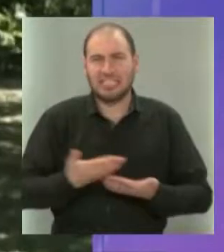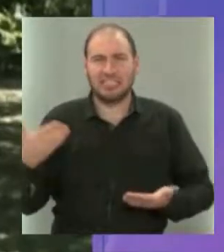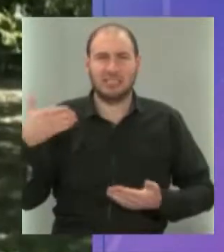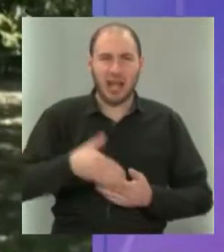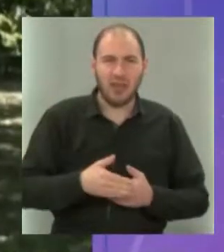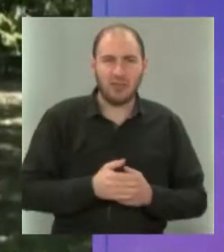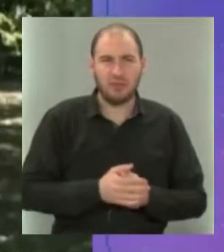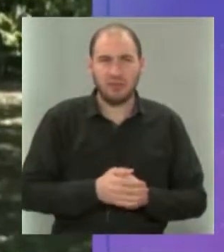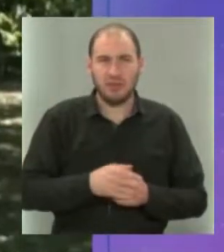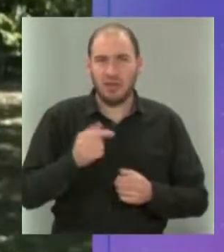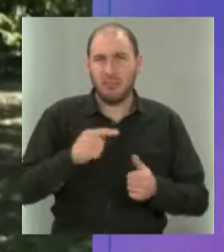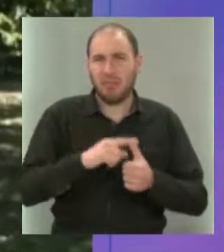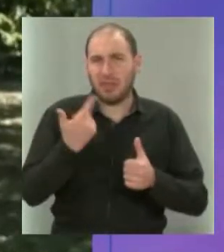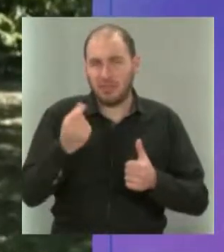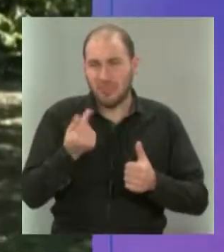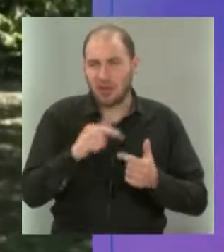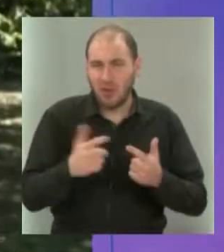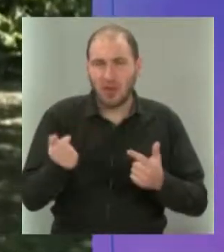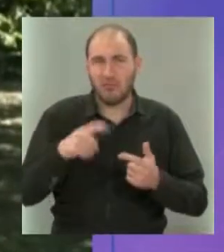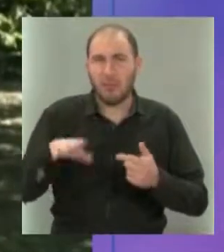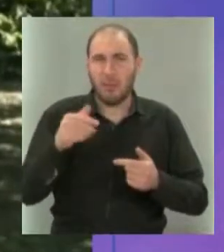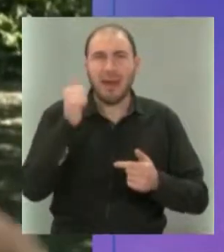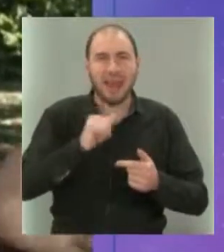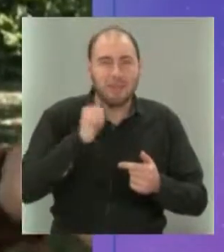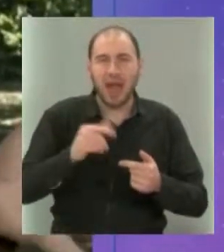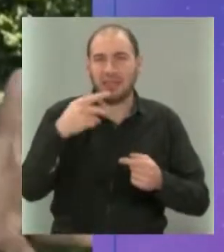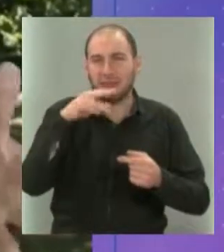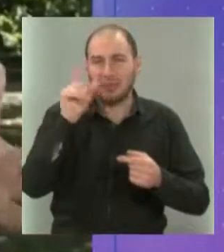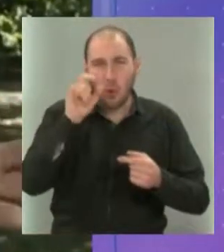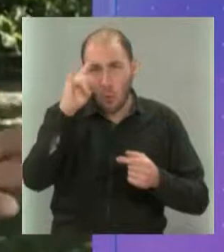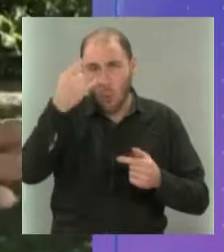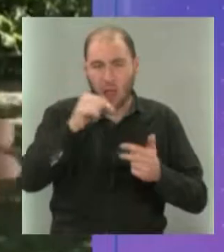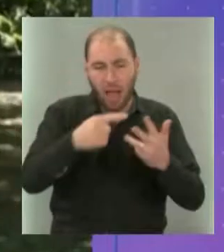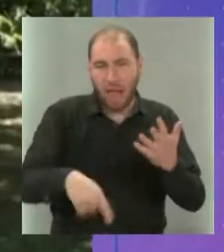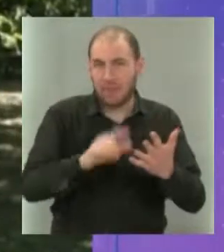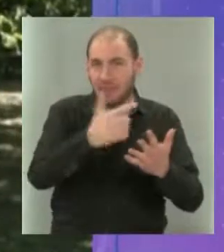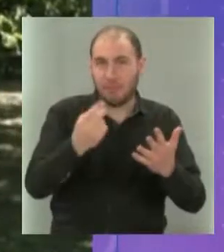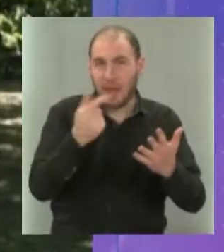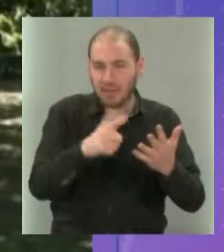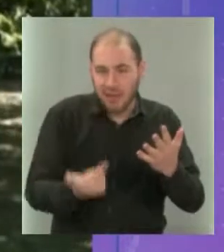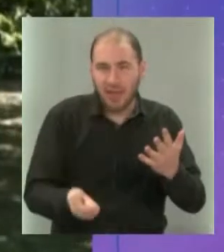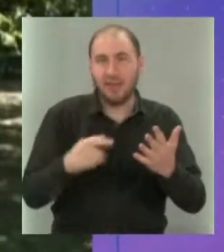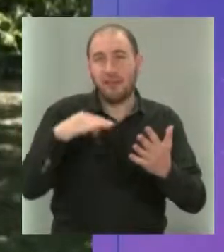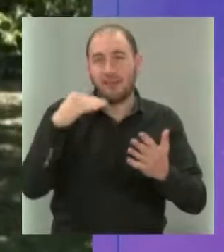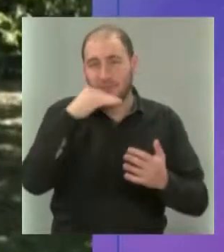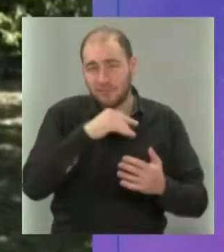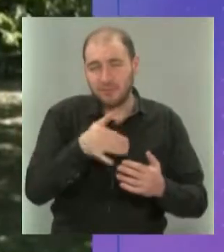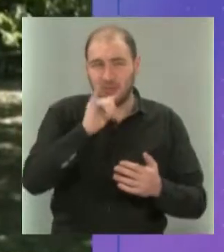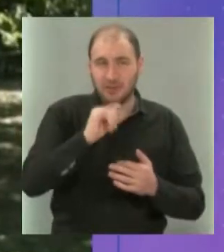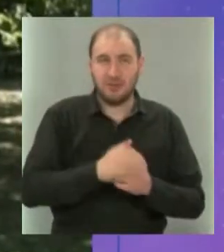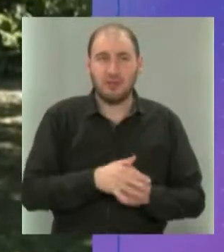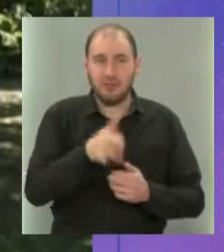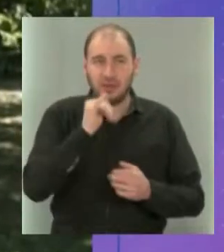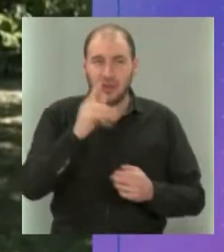cansado, no tiene Mar del Plata, Punta del Este, no tiene riqueza. Se toma un vinito, ese